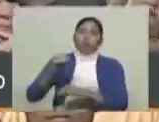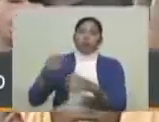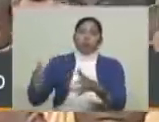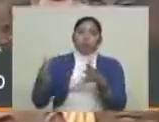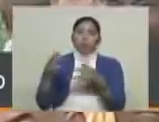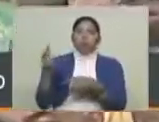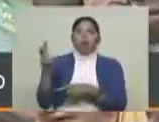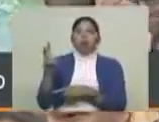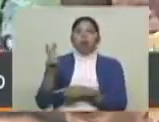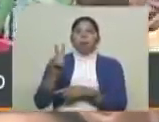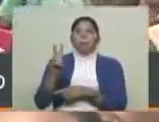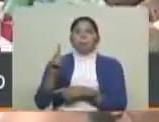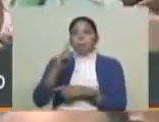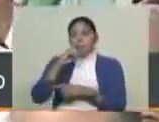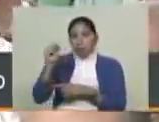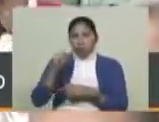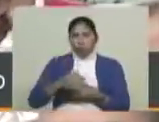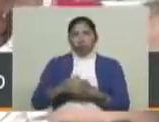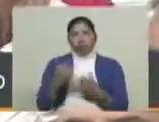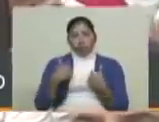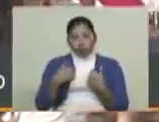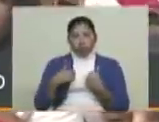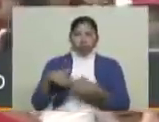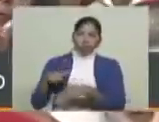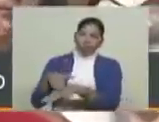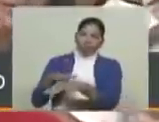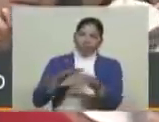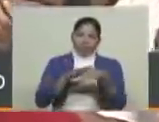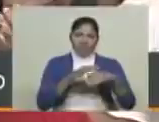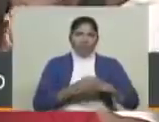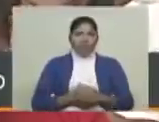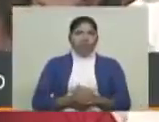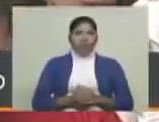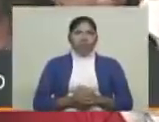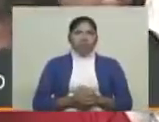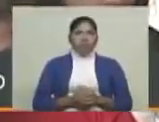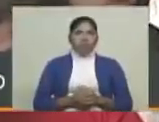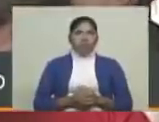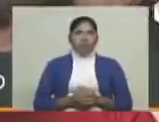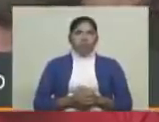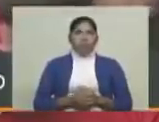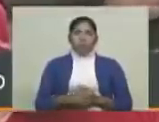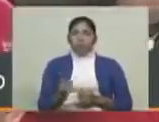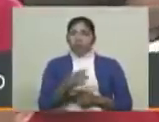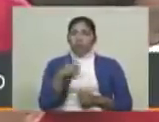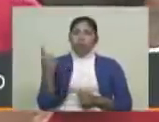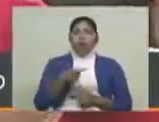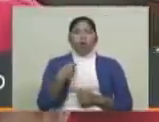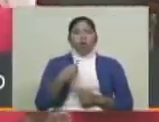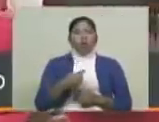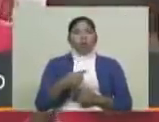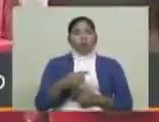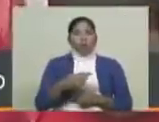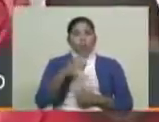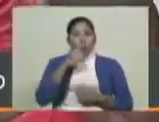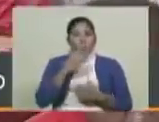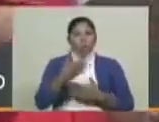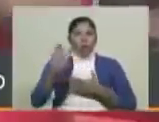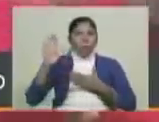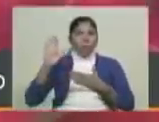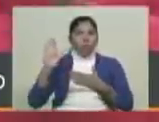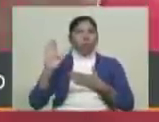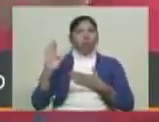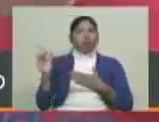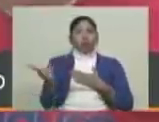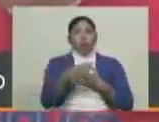pueblo de Venezuela. Yo les pido que nos juramentemos todas y todos, porque